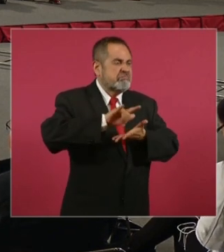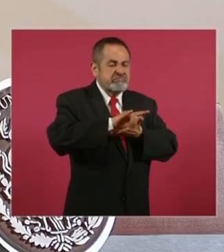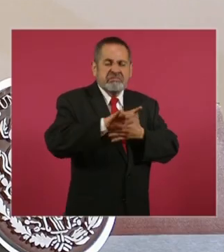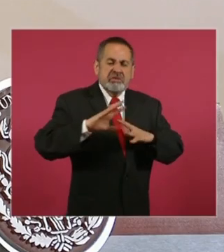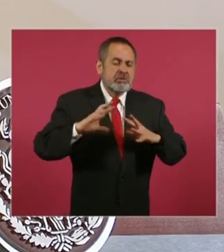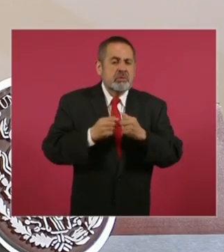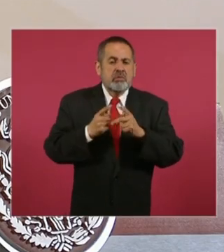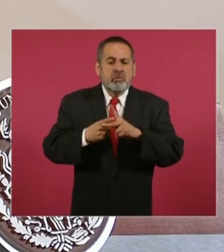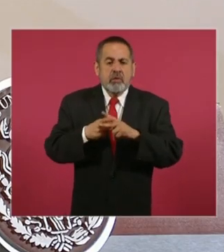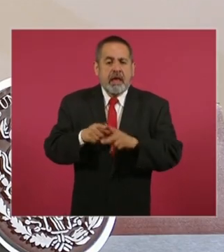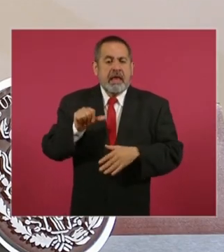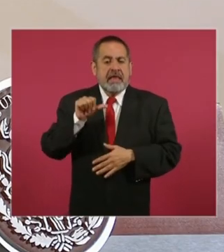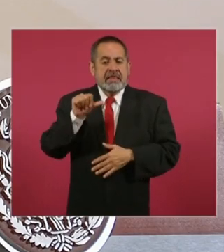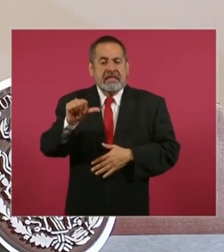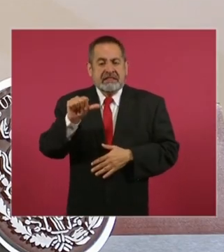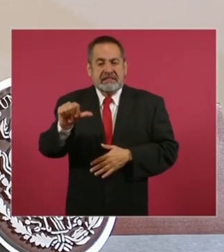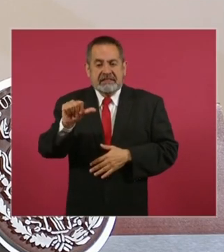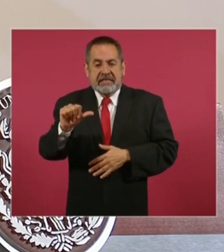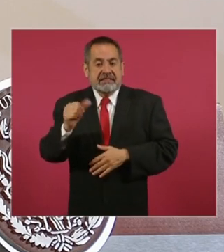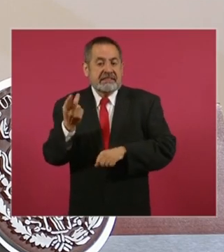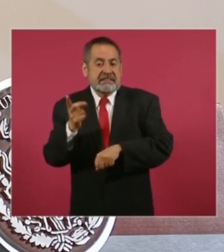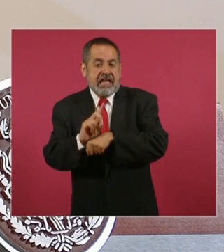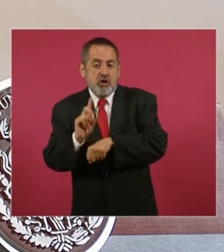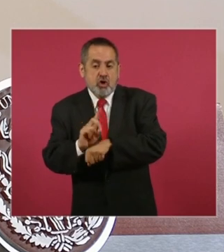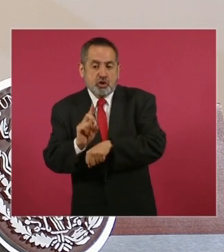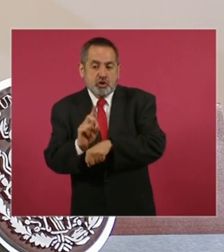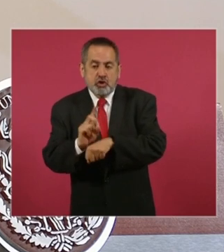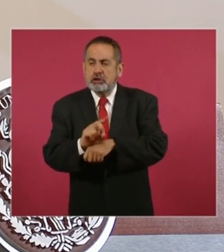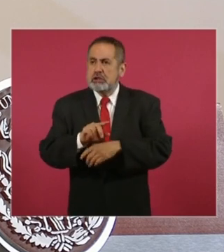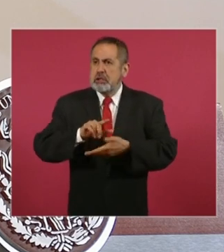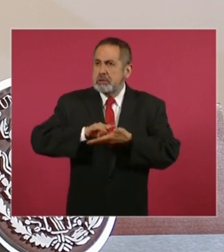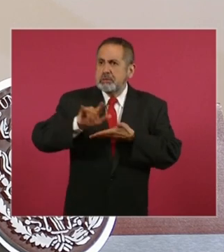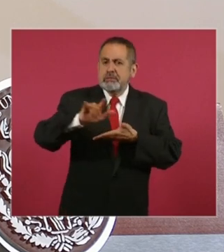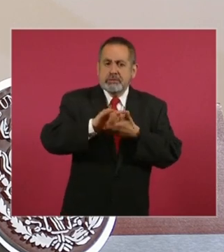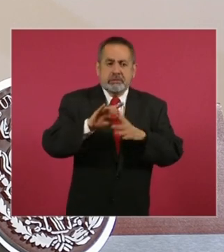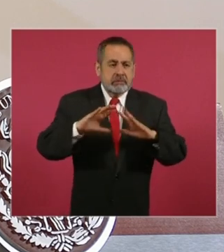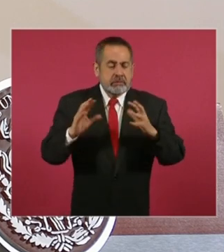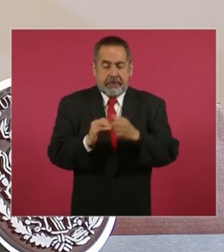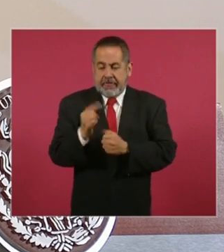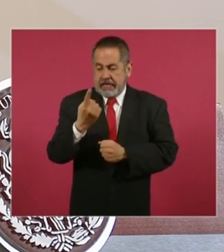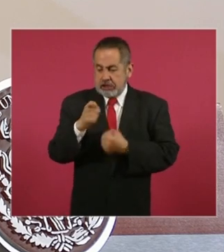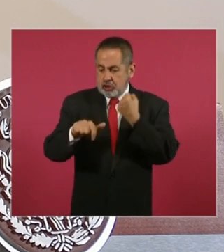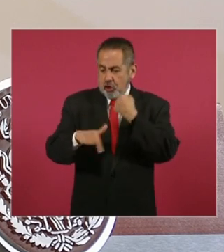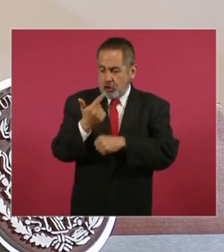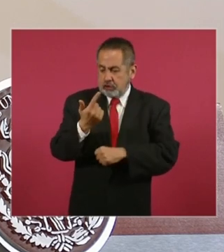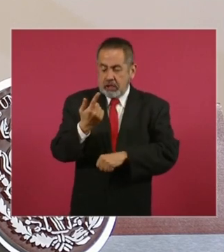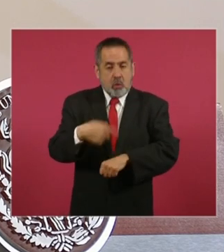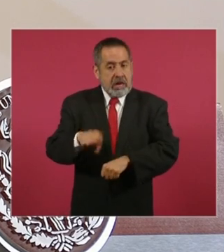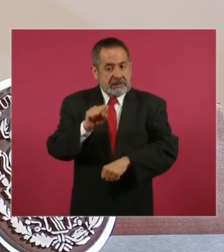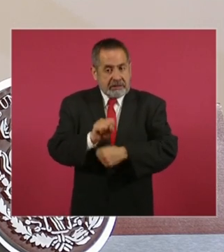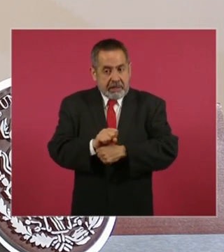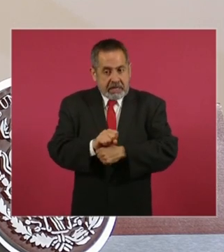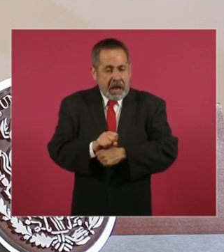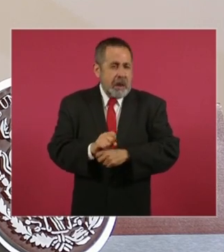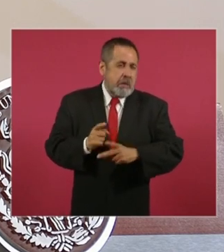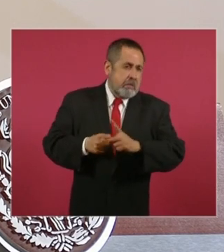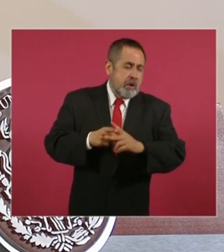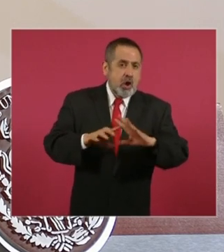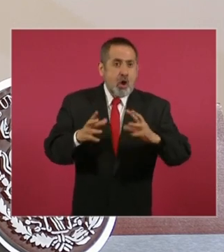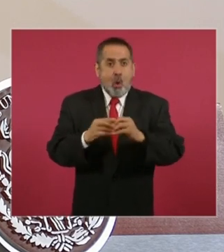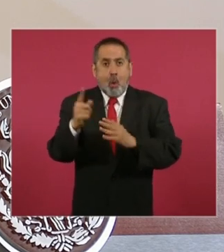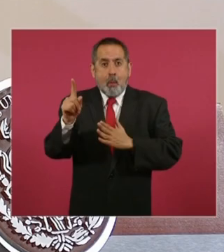promedio 16 vuelos diarios, es decir, 112 semanales, con una proyección mensual